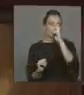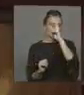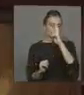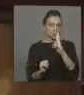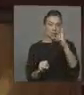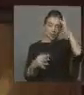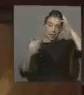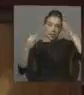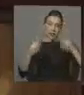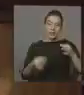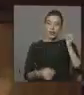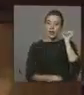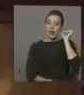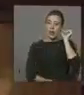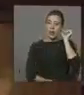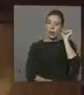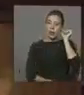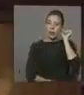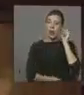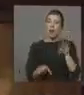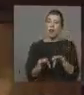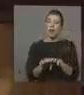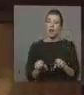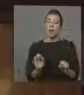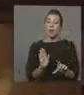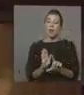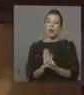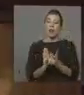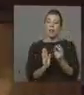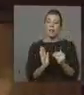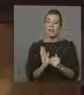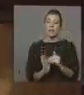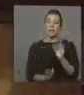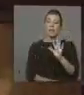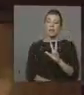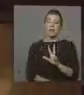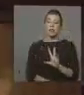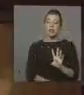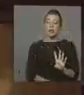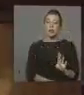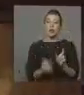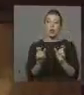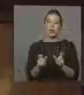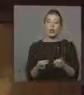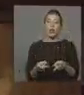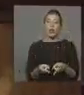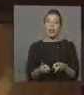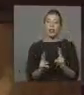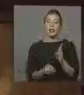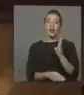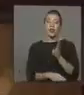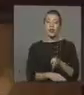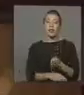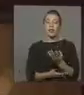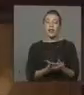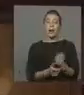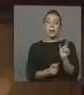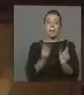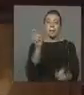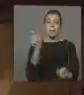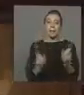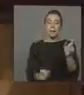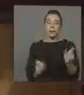de la decisión de la mujer, en concordancia con la Ley 20.584, que regula los derechos y deberes que tienen las